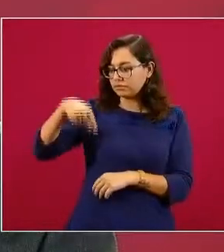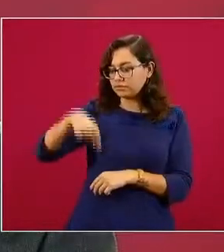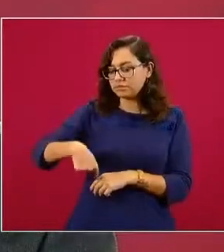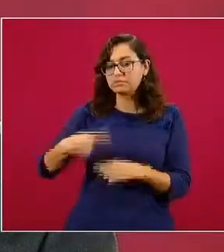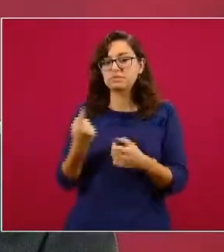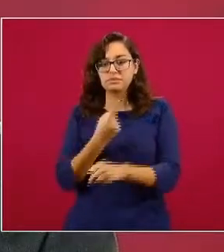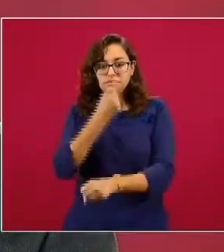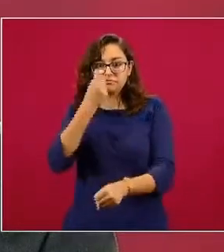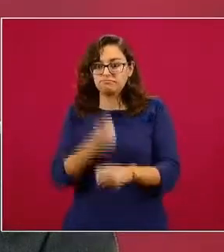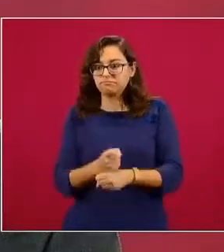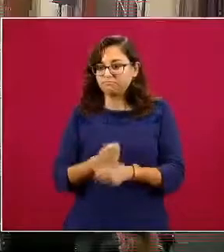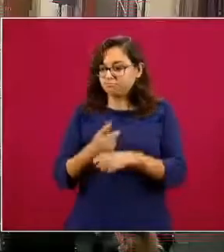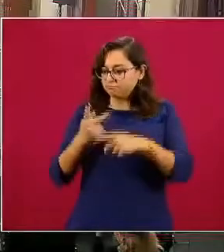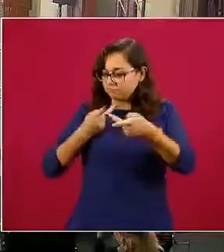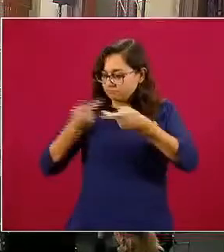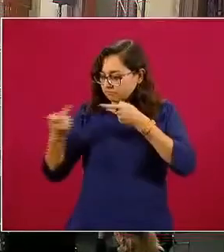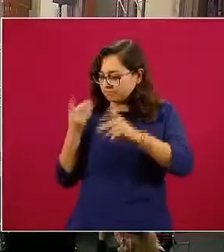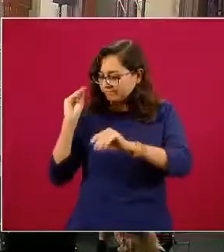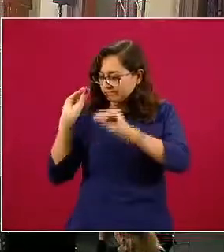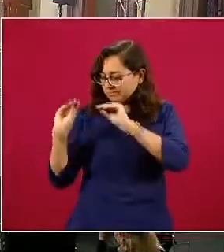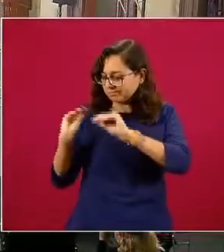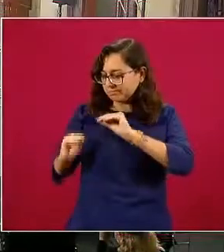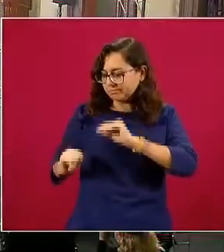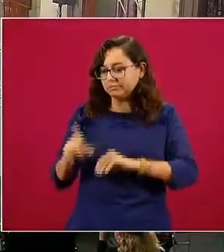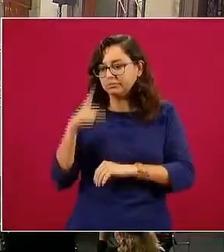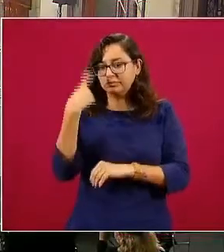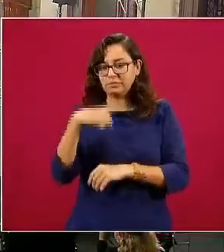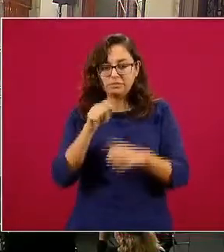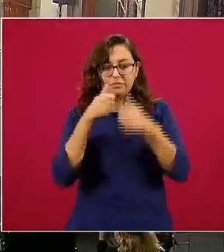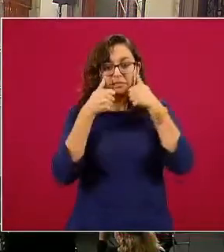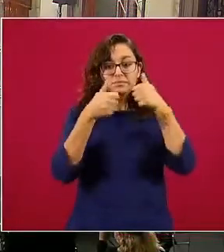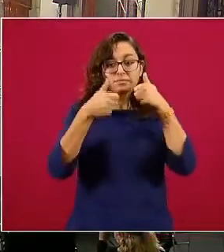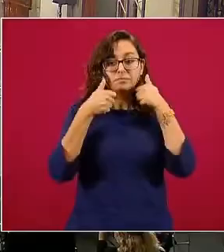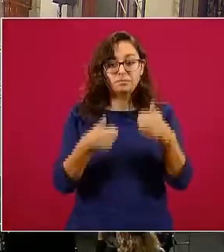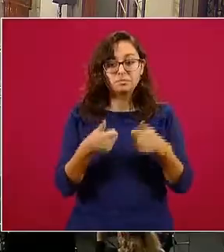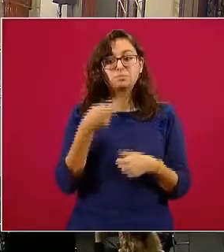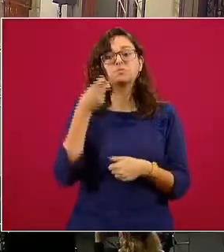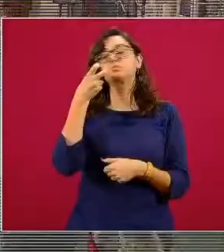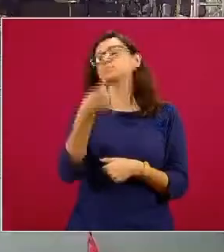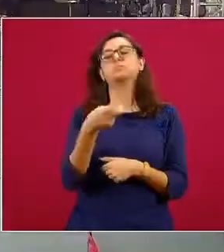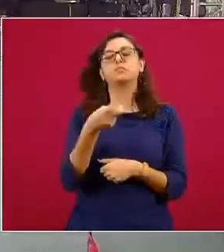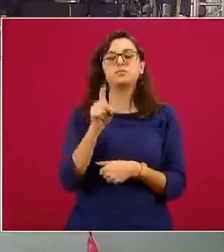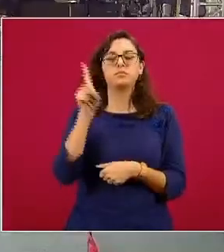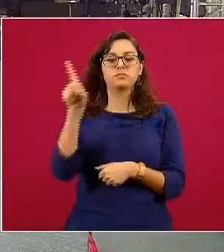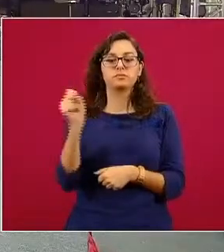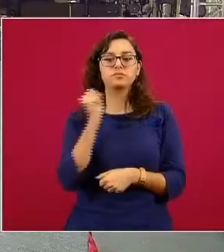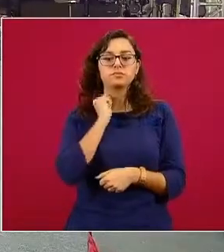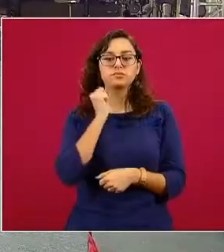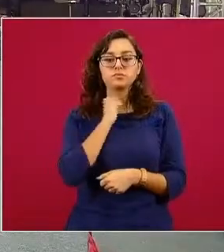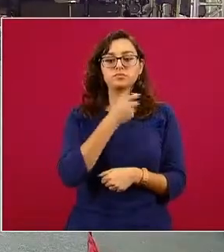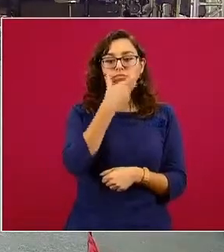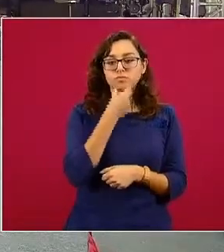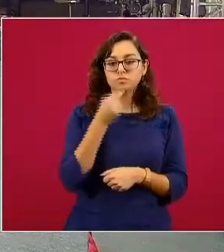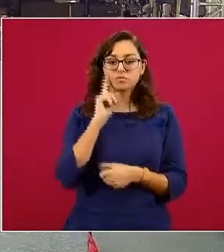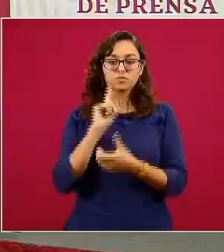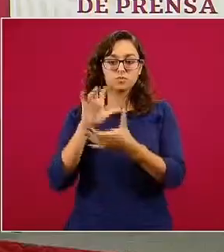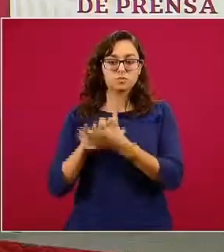ante esta epidemia. Entonces, da mucho gusto ver que la gran mayoría de los y las senadores